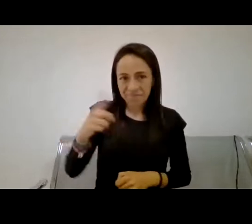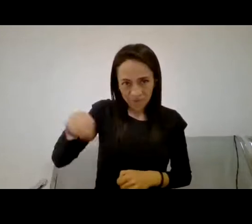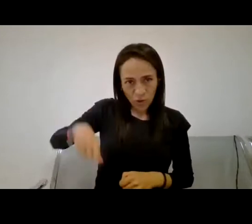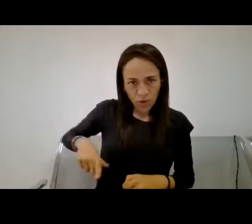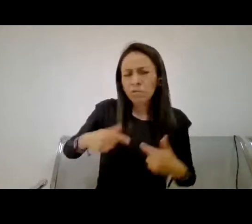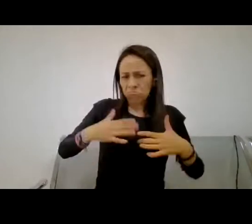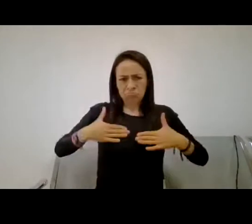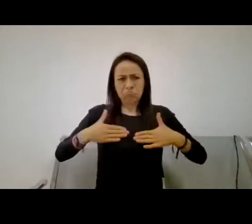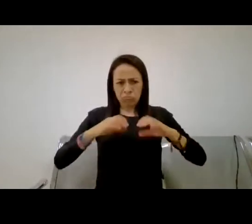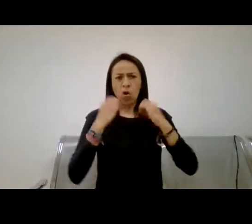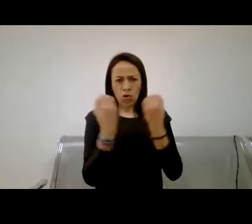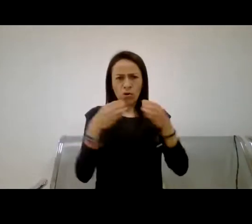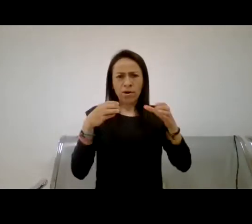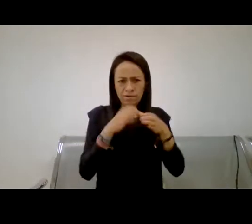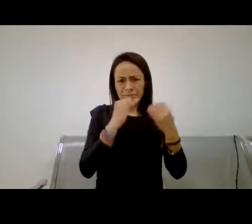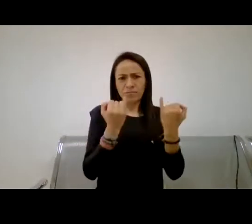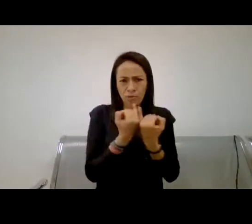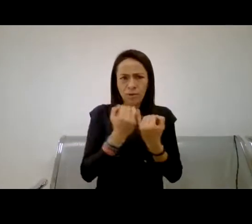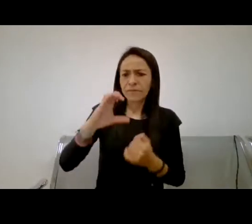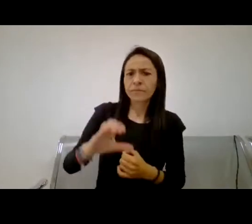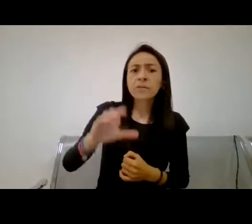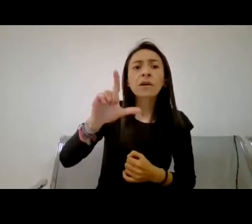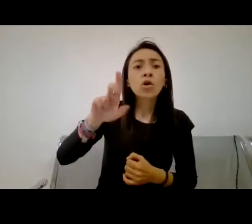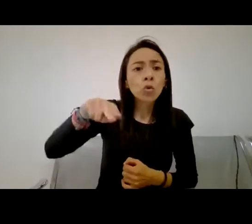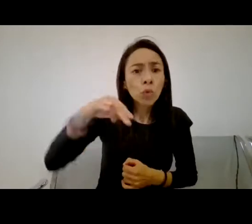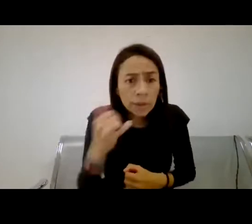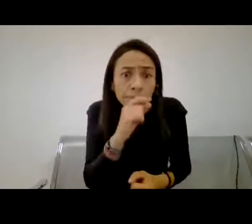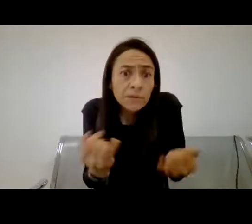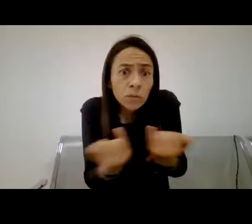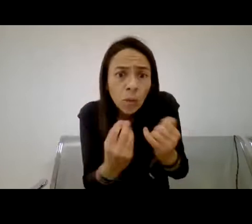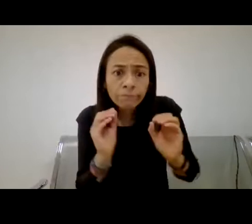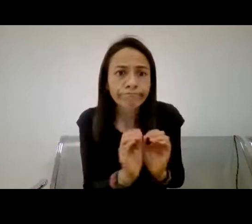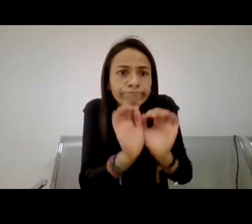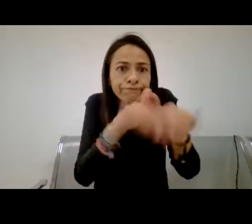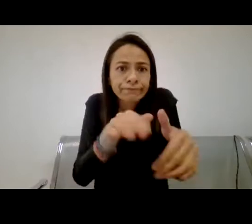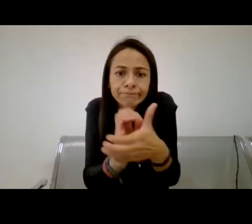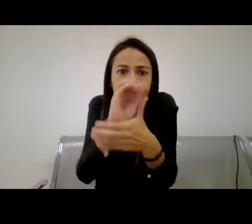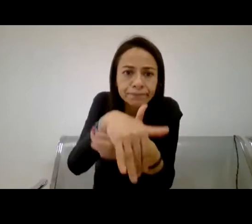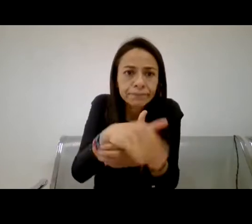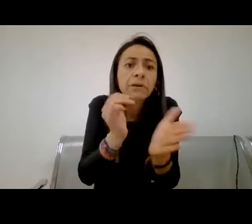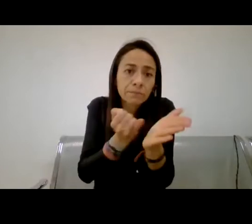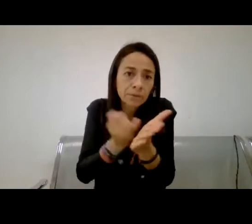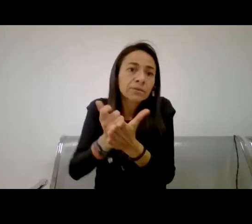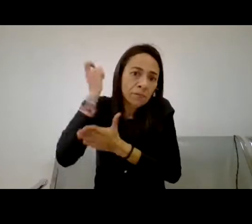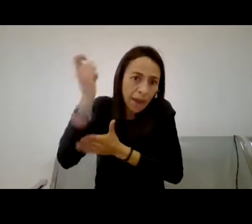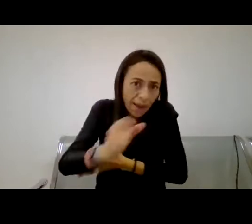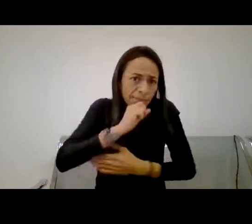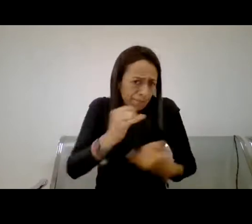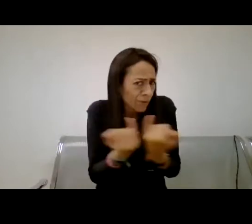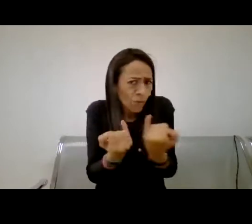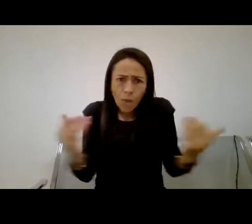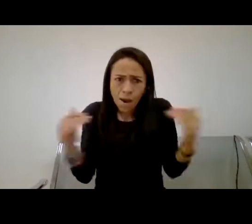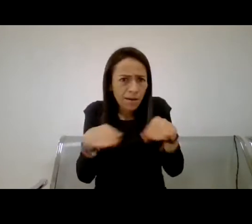que inscribirnos en la CLUNY, tenemos que hacer nuestro registro, tenemos que pagar impuestos en lo que nos